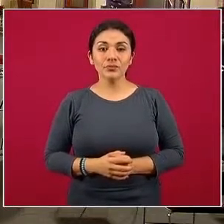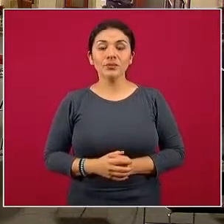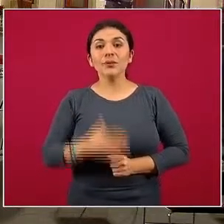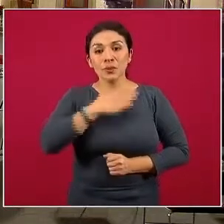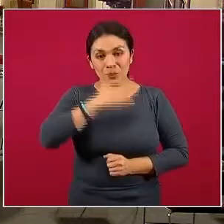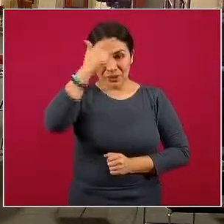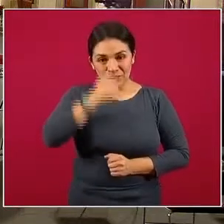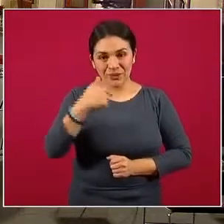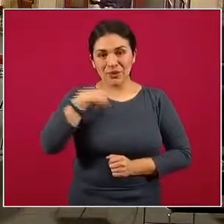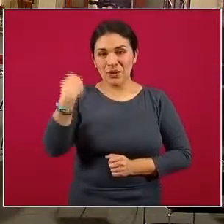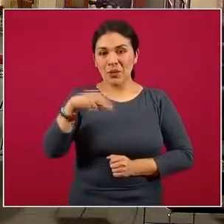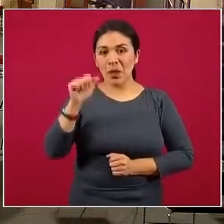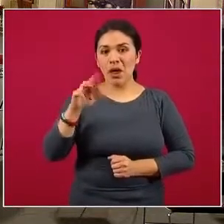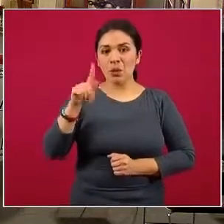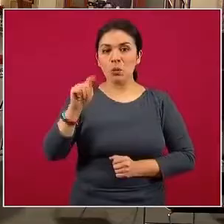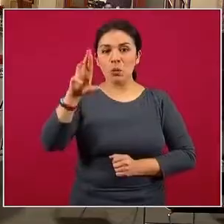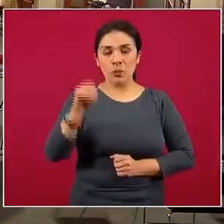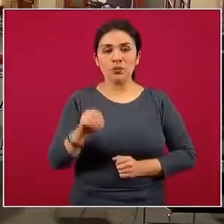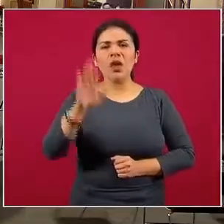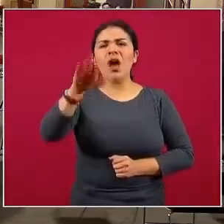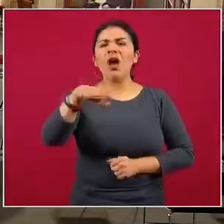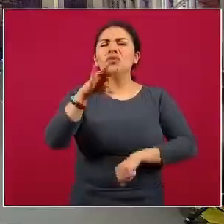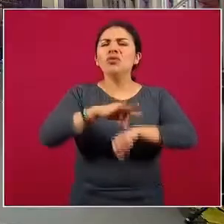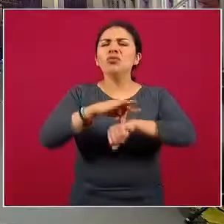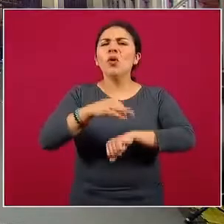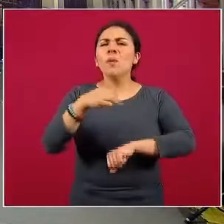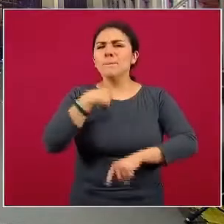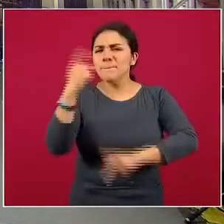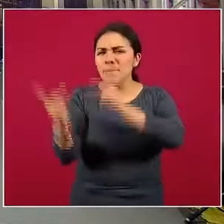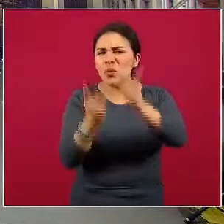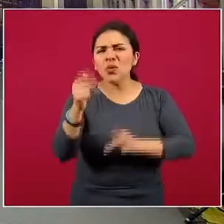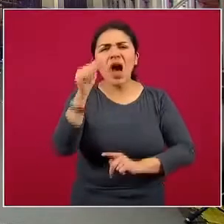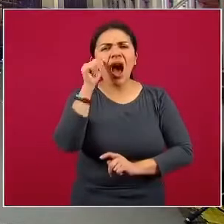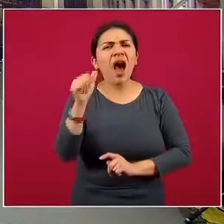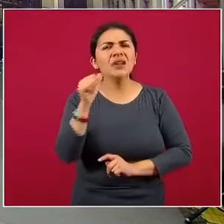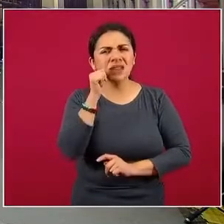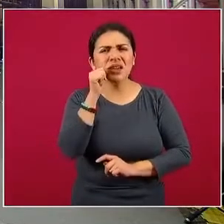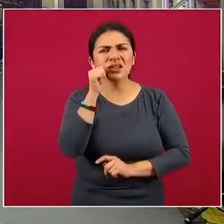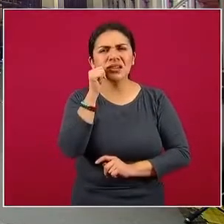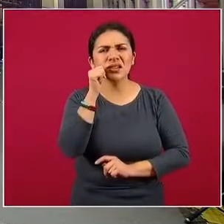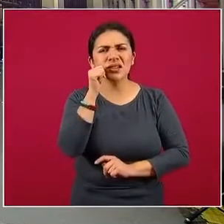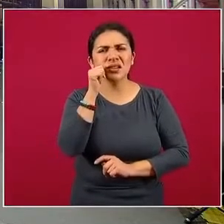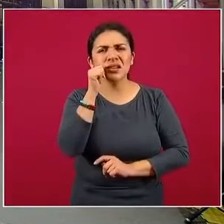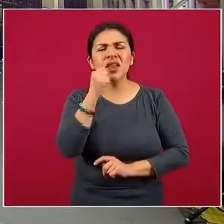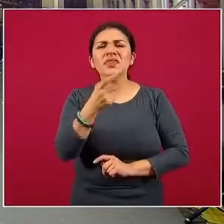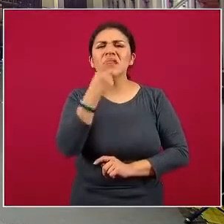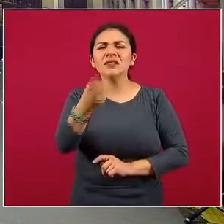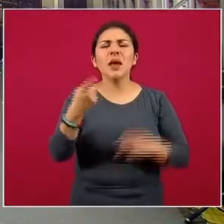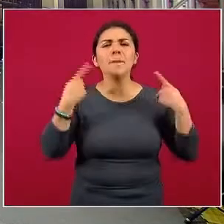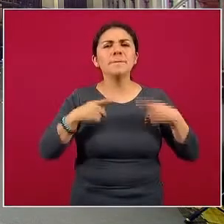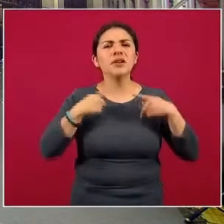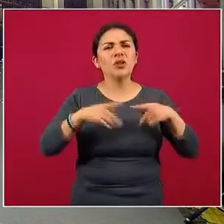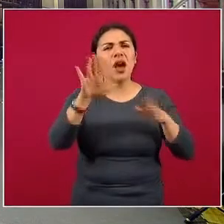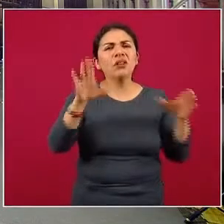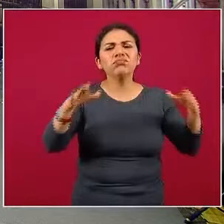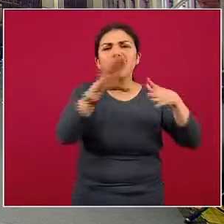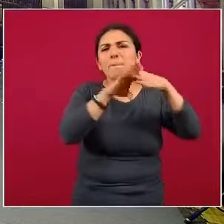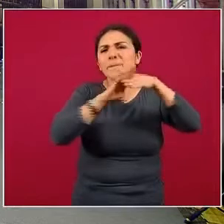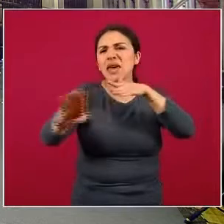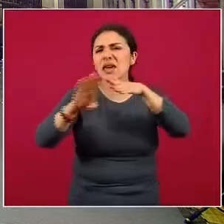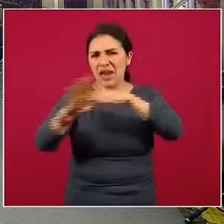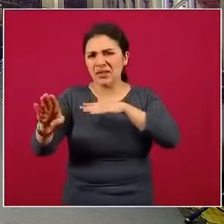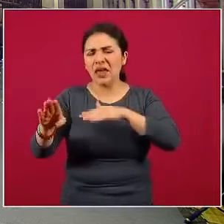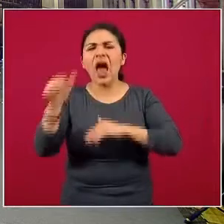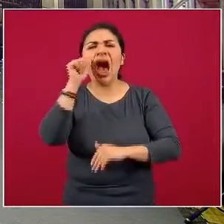Buenas noches, Arturo Contreras, de Pie de Página. Doctor, una pregunta sobre la población migrante en el país. Ayer un grupo